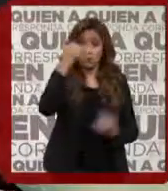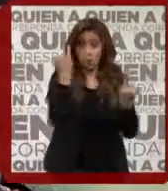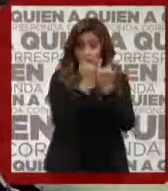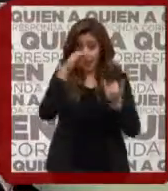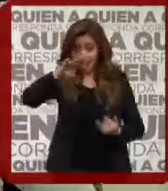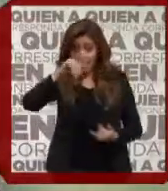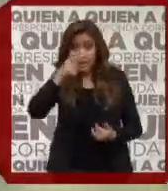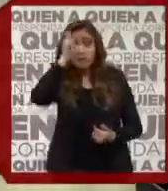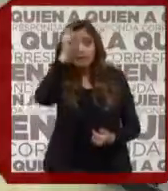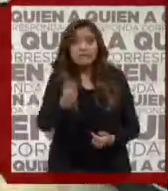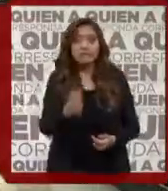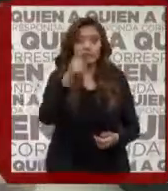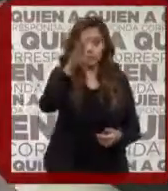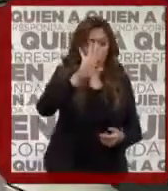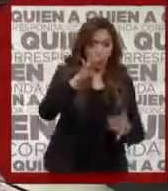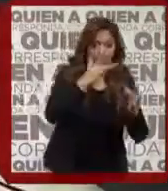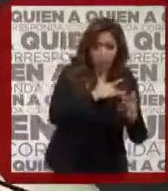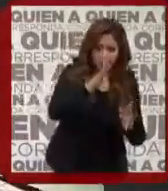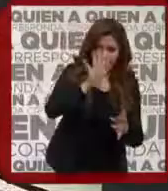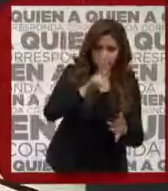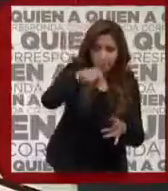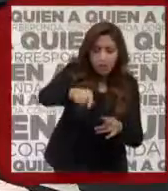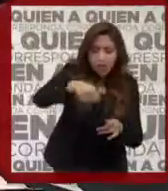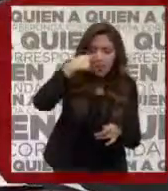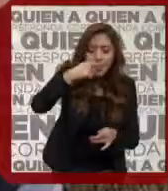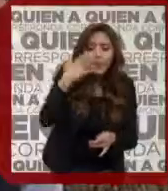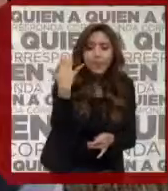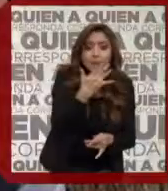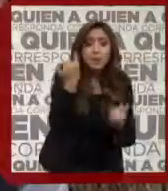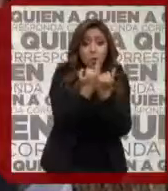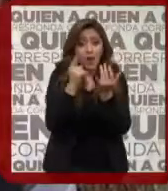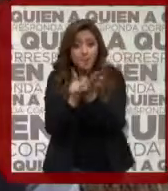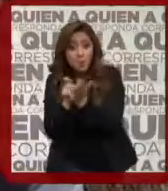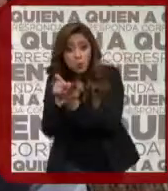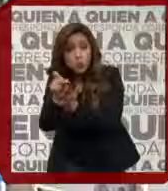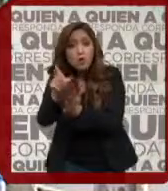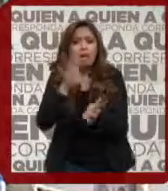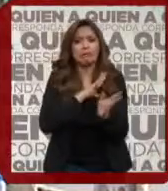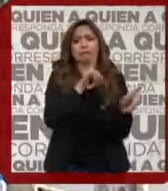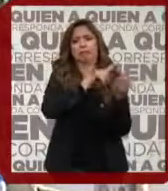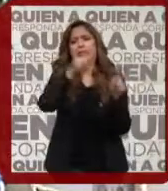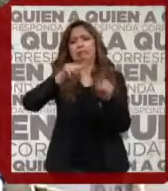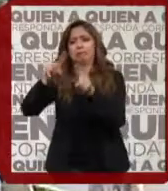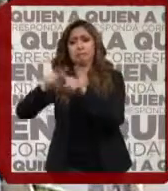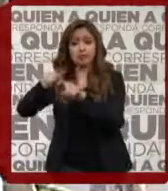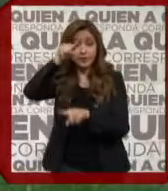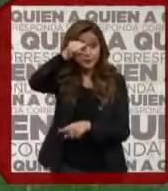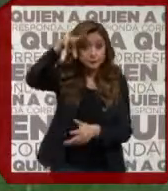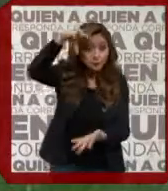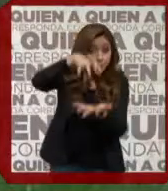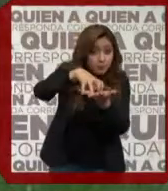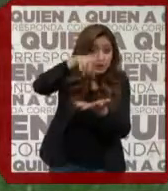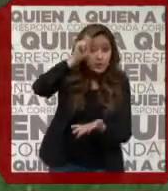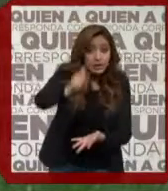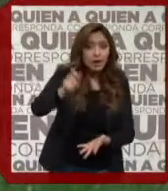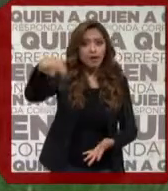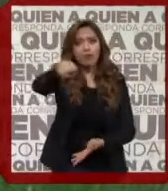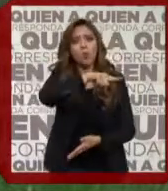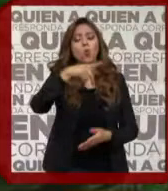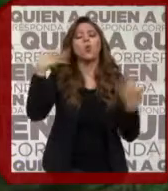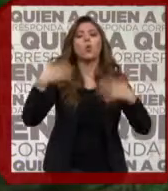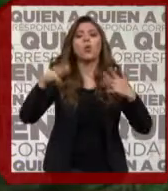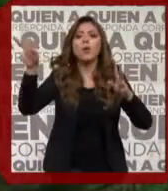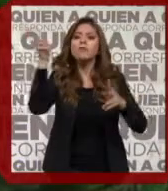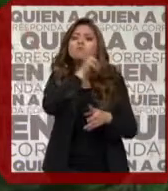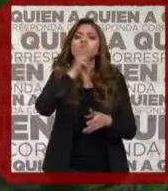aprovecha el corazón, que resulta un alimento delicioso, además del gusano y otros cuantos manjares. Nanacamilpa es un importante pulmón para el estado de Tlaxcala y